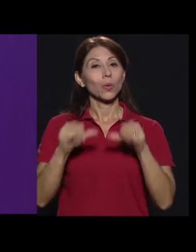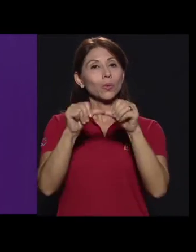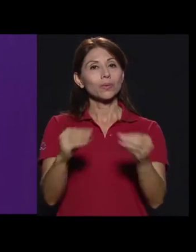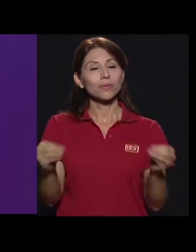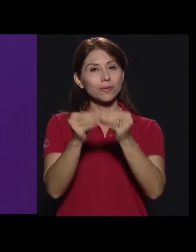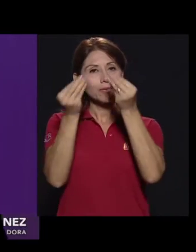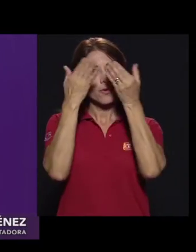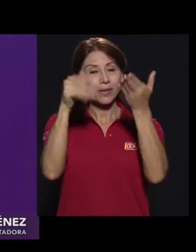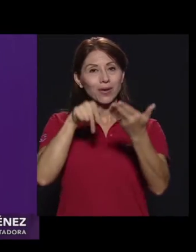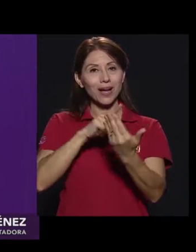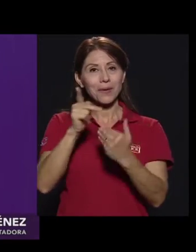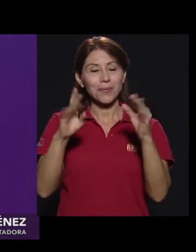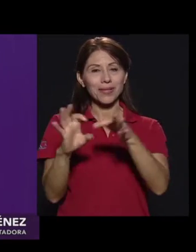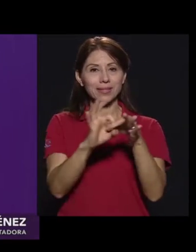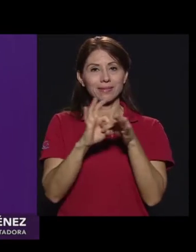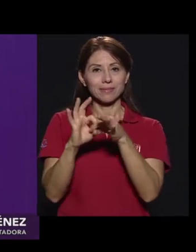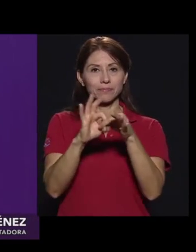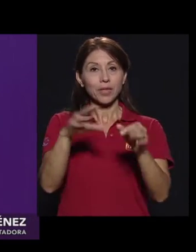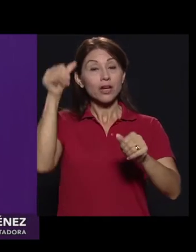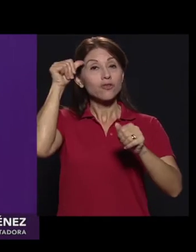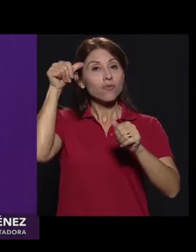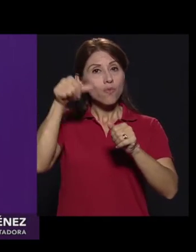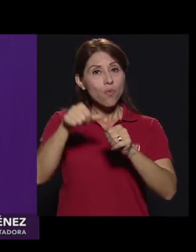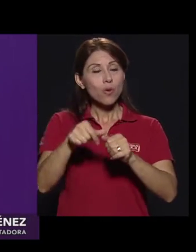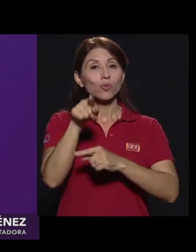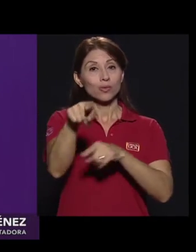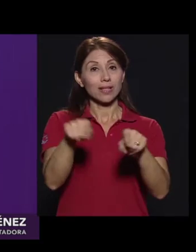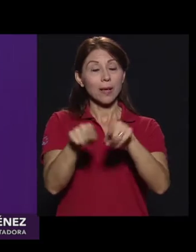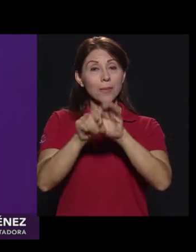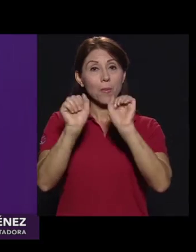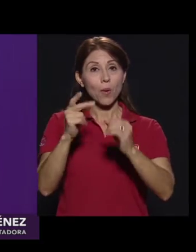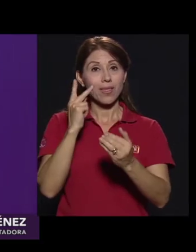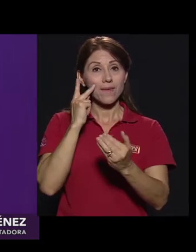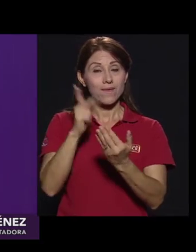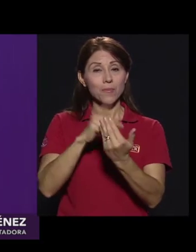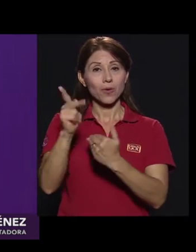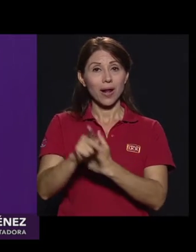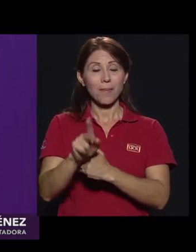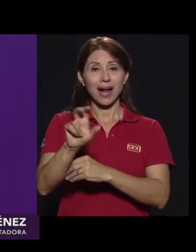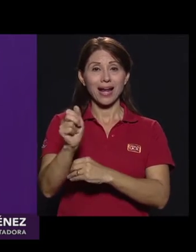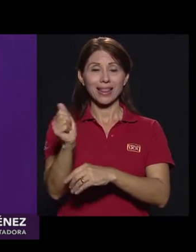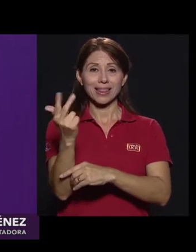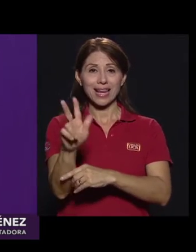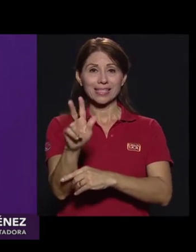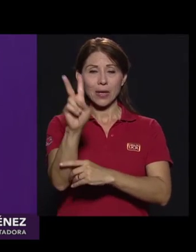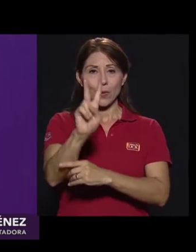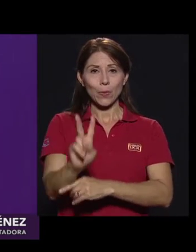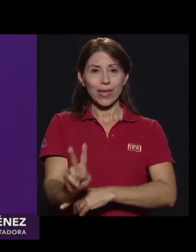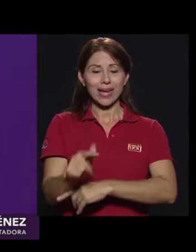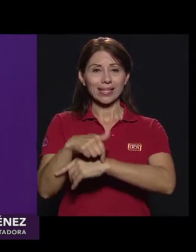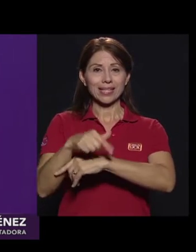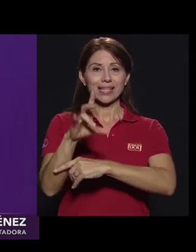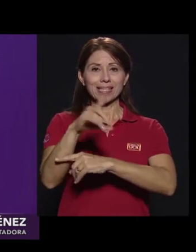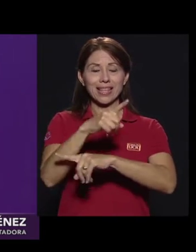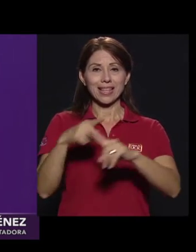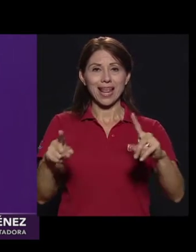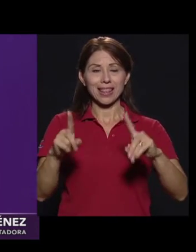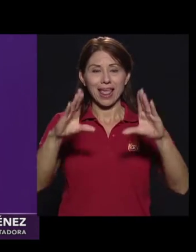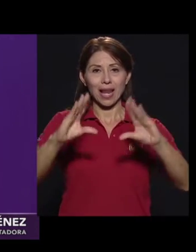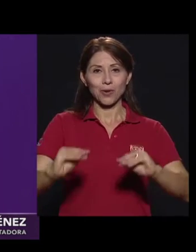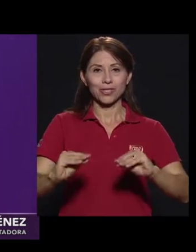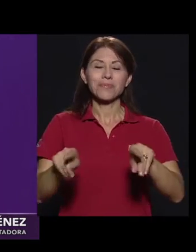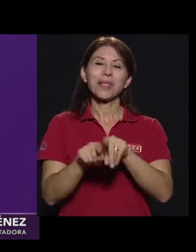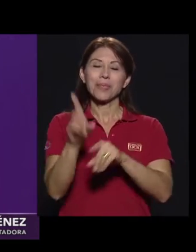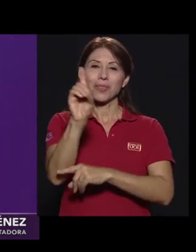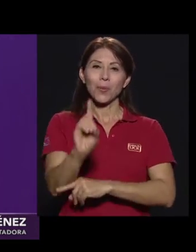Volvemos con más información acá en Nexos. Recuerde que usted también nos puede ver en Canal 13 todos los viernes a las 7 y 30 de la noche y los